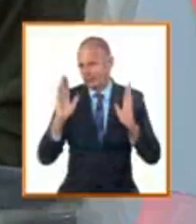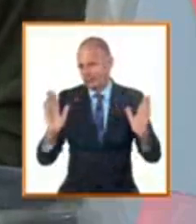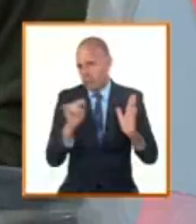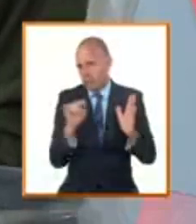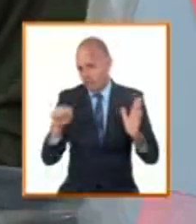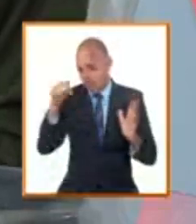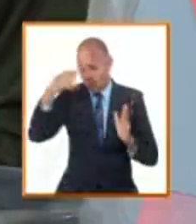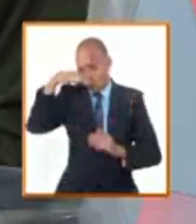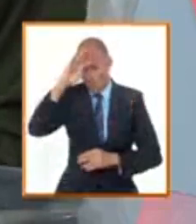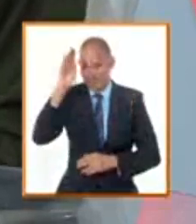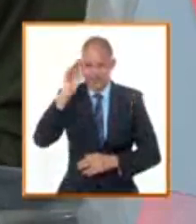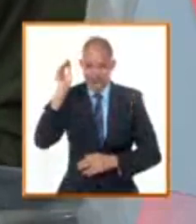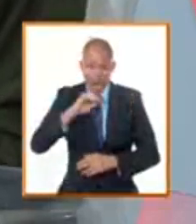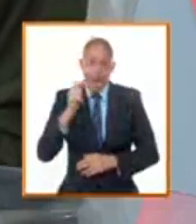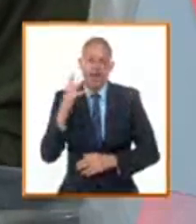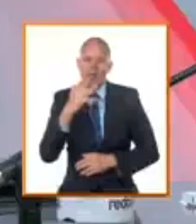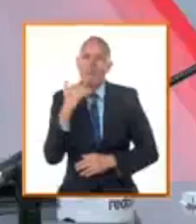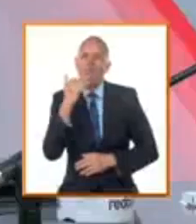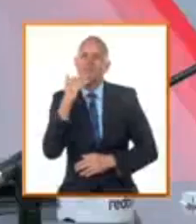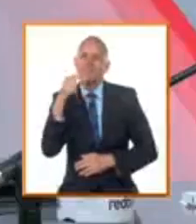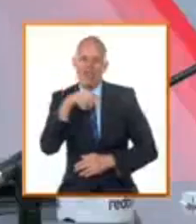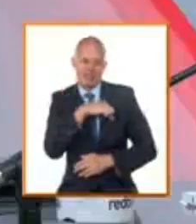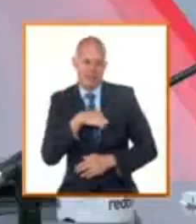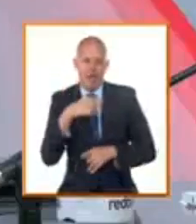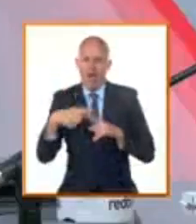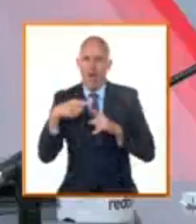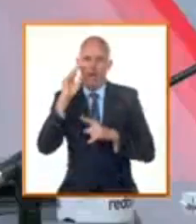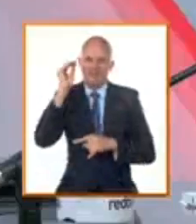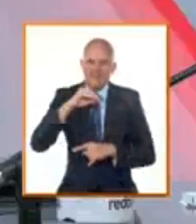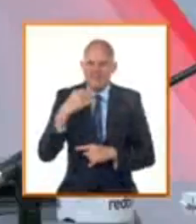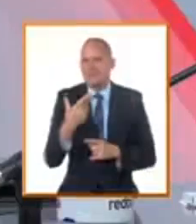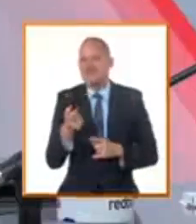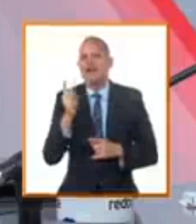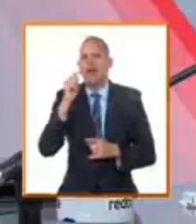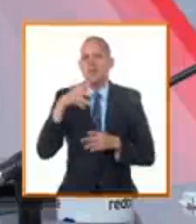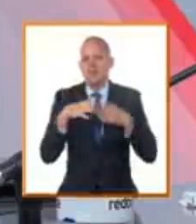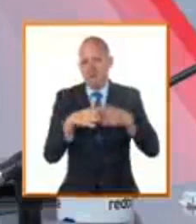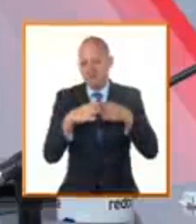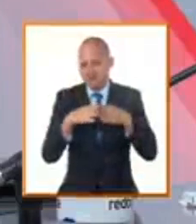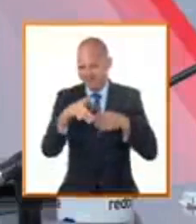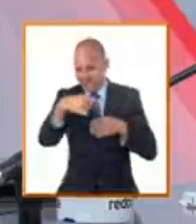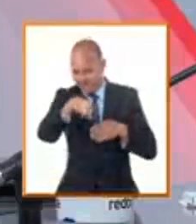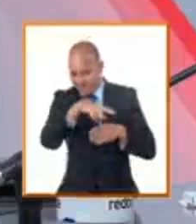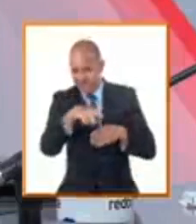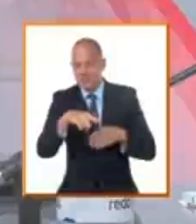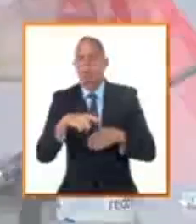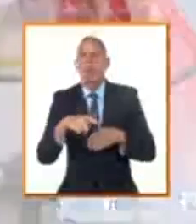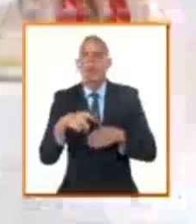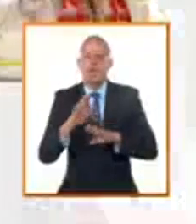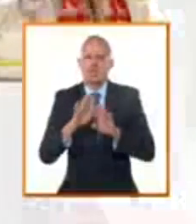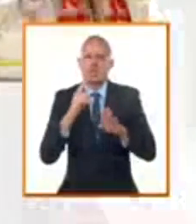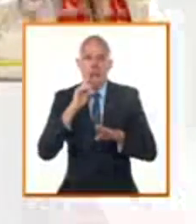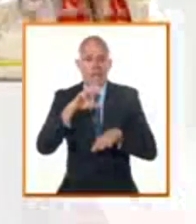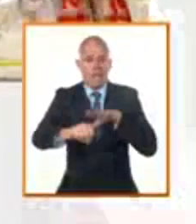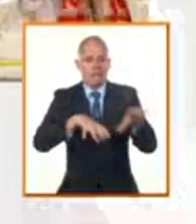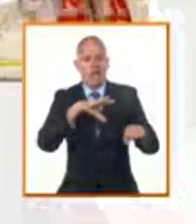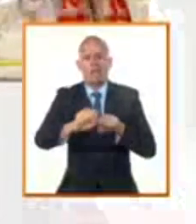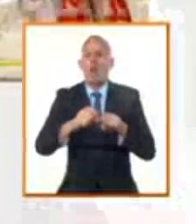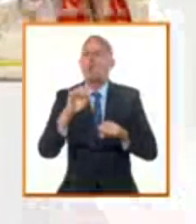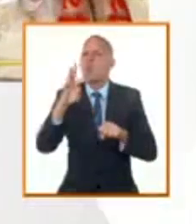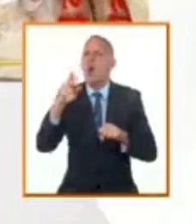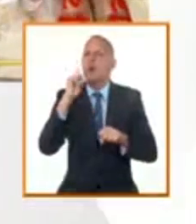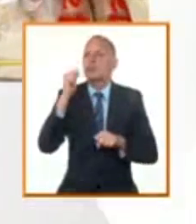guardafronteras de Cuba, de conjunto con sus colaboradores, el pueblo en general, logró recuperar 3.512 kilogramos de